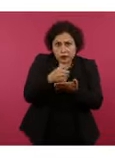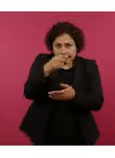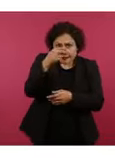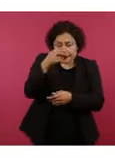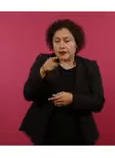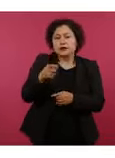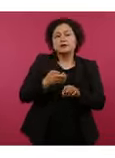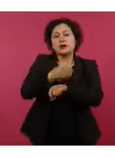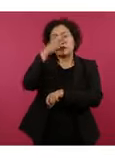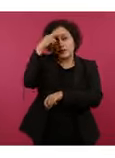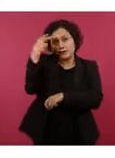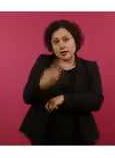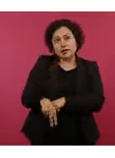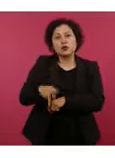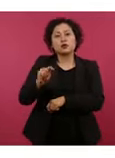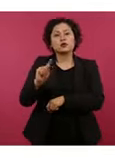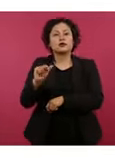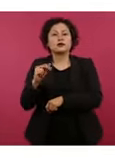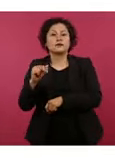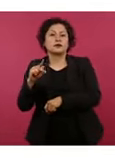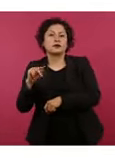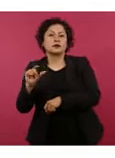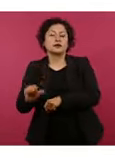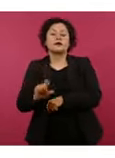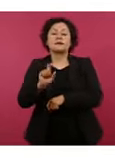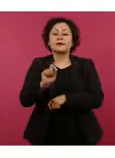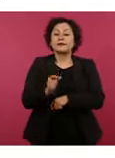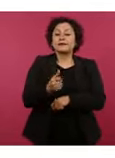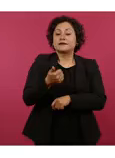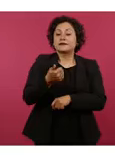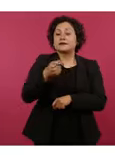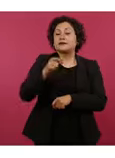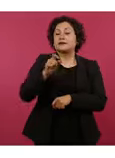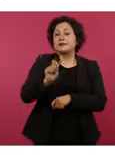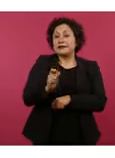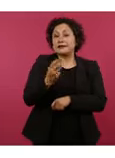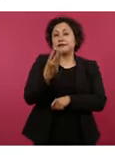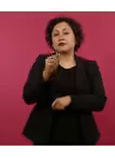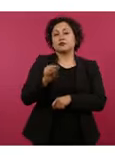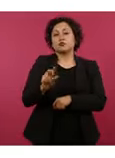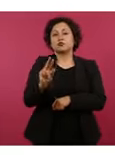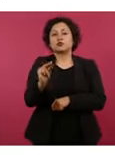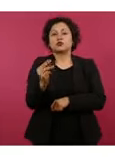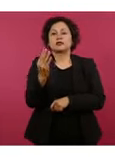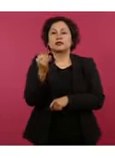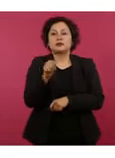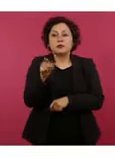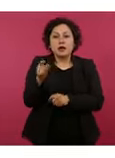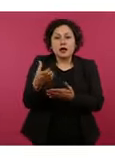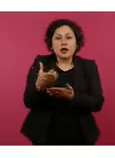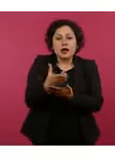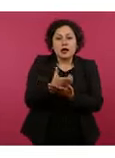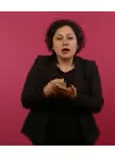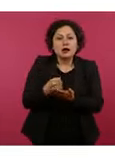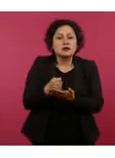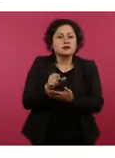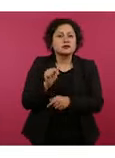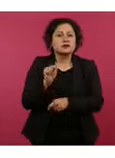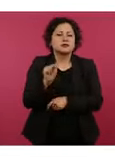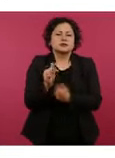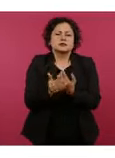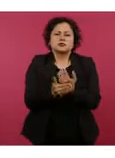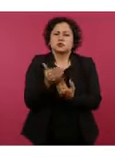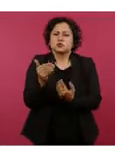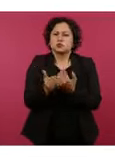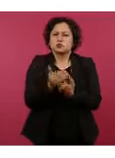México, 23 pesos con 89 centavos por litro, únicamente 17 centavos de indicador de